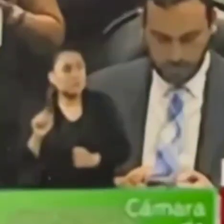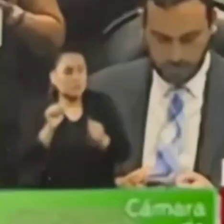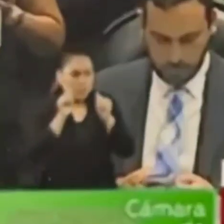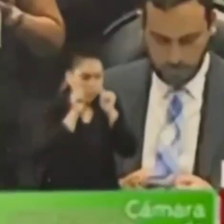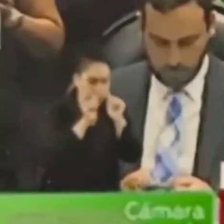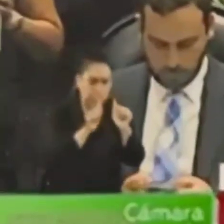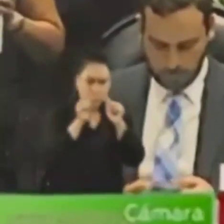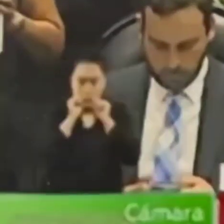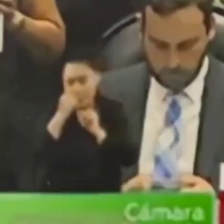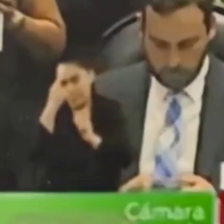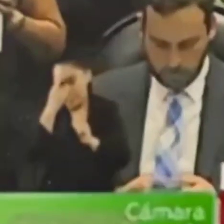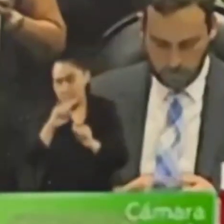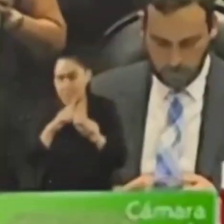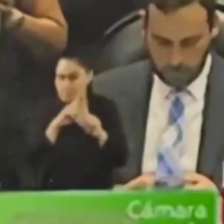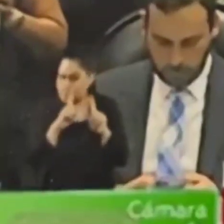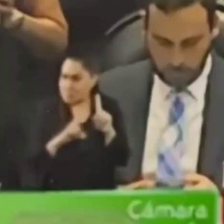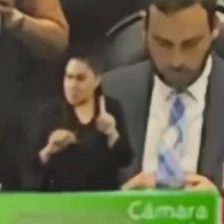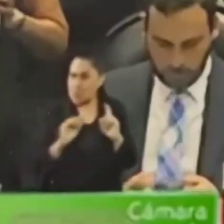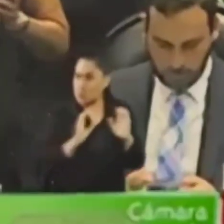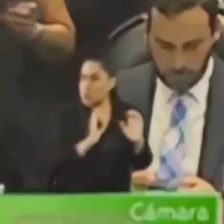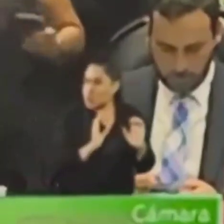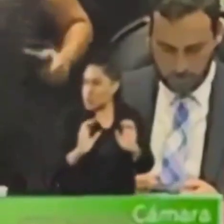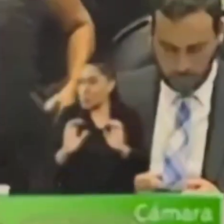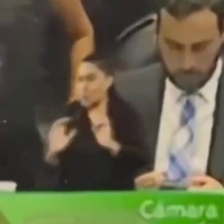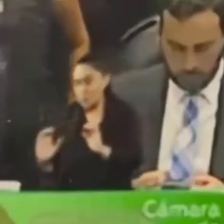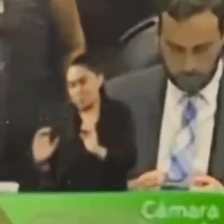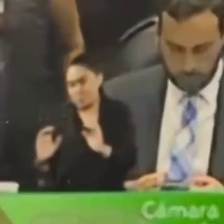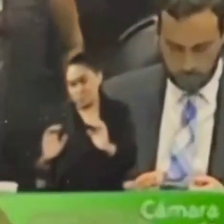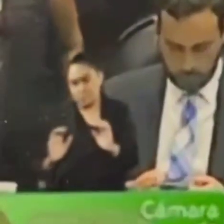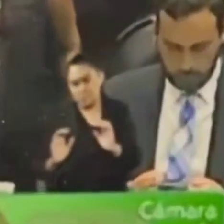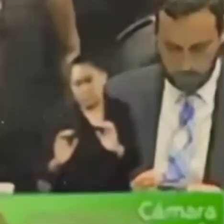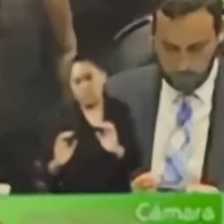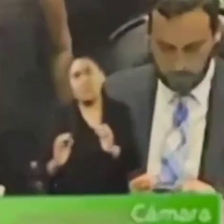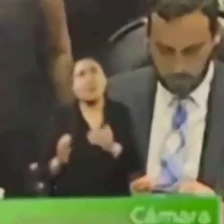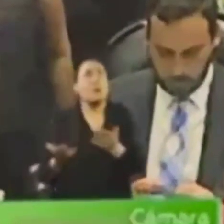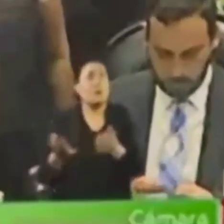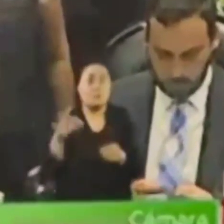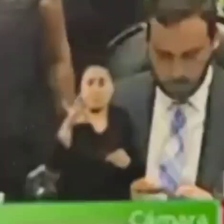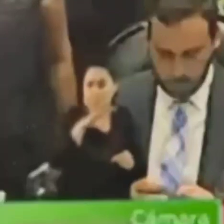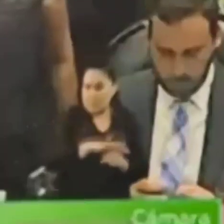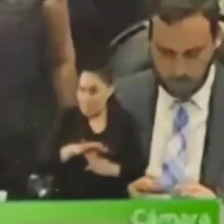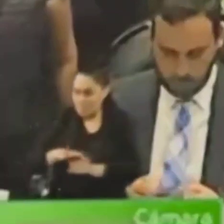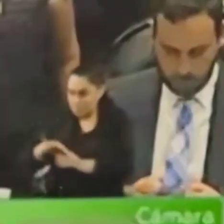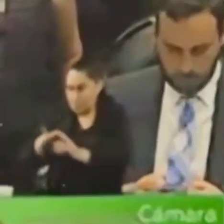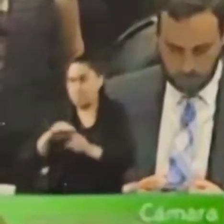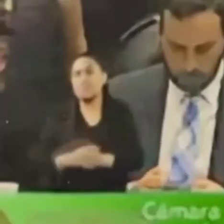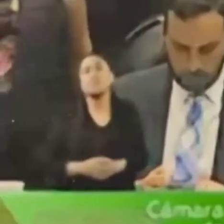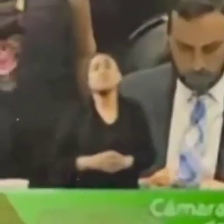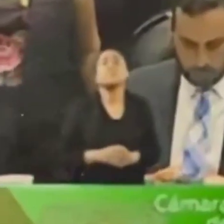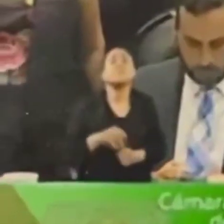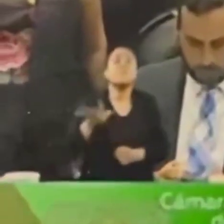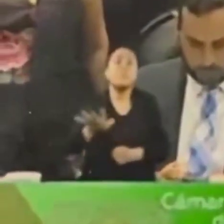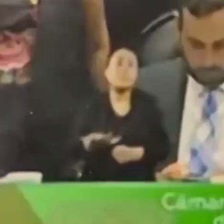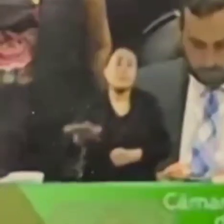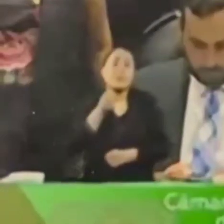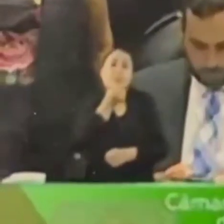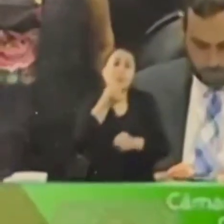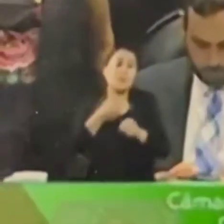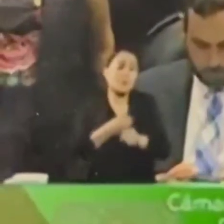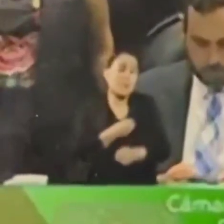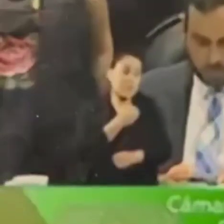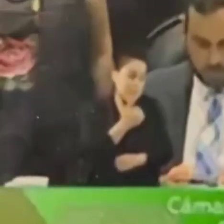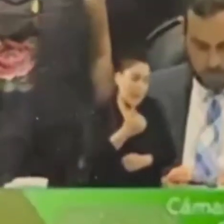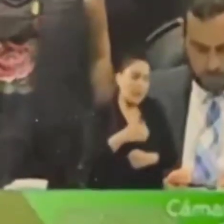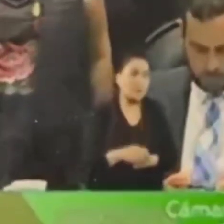para mejorar la seguridad interna en todo el país, en las elecciones, en la Secretaría del Bienestar, en la Secretaría